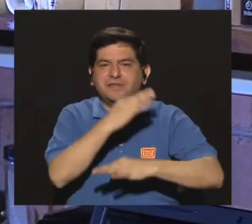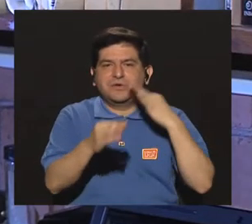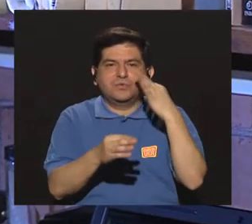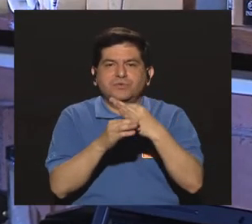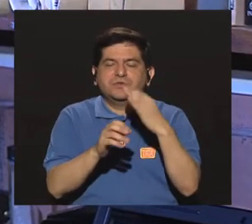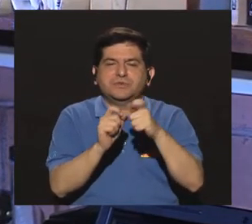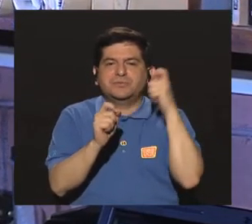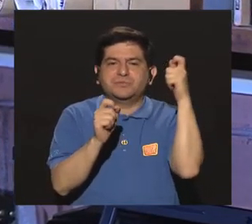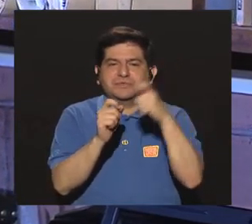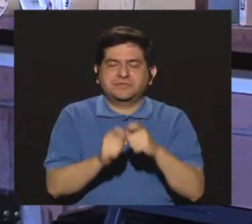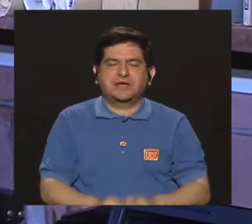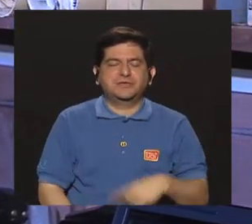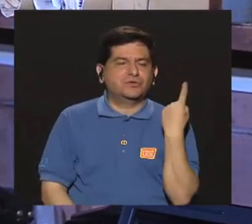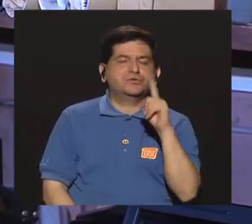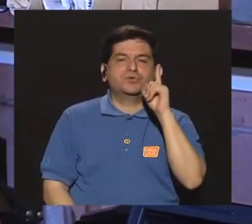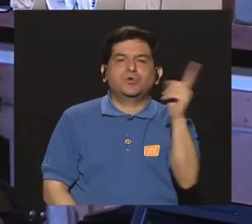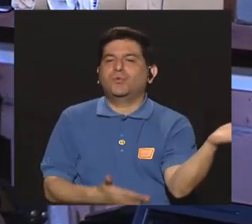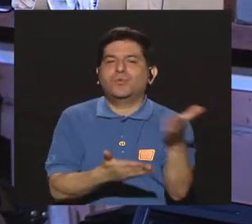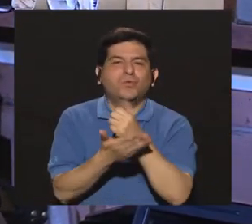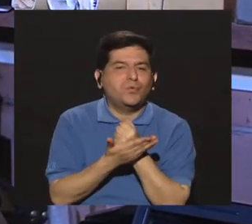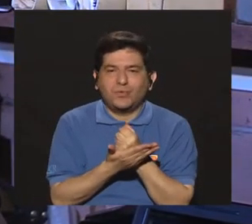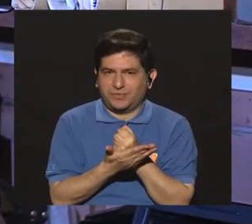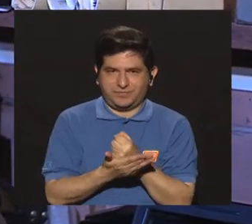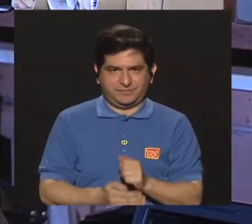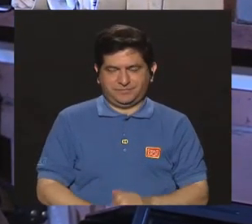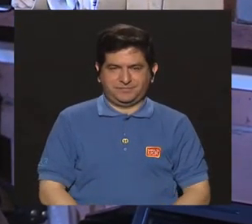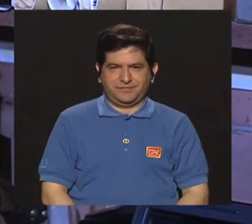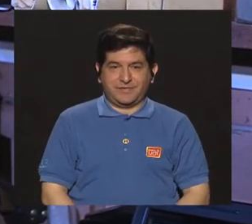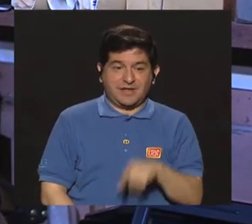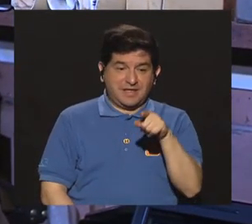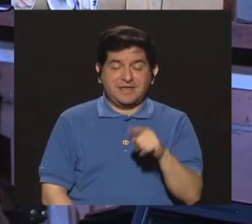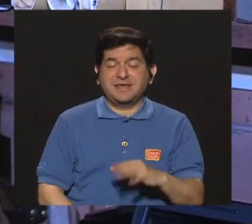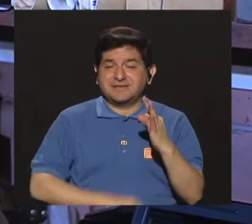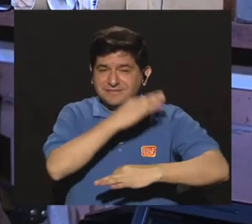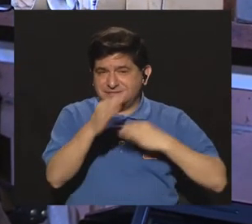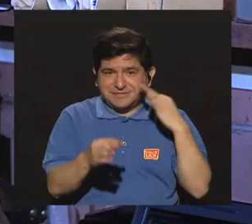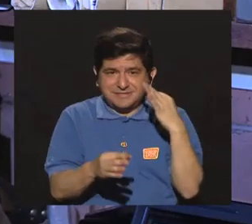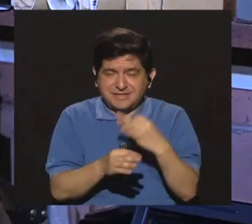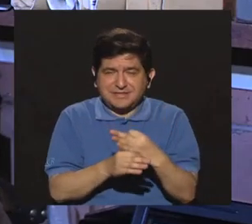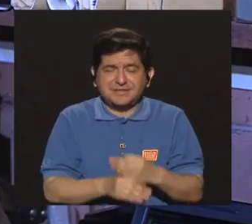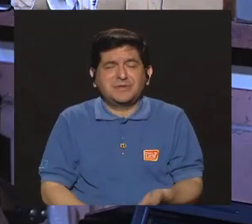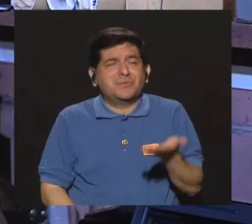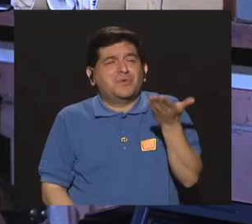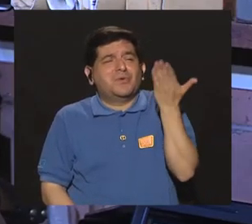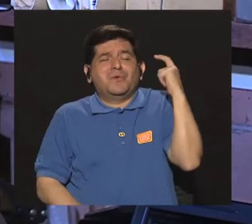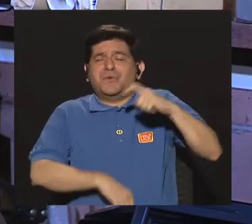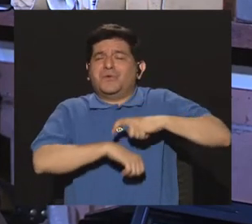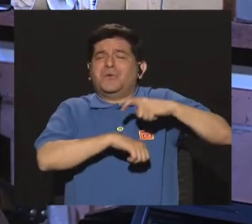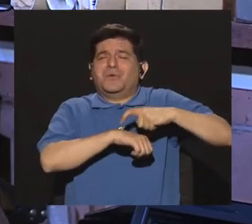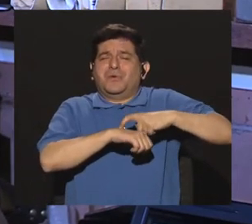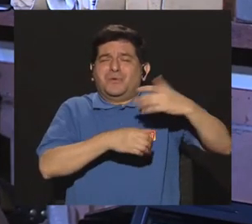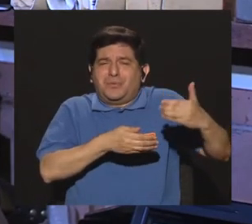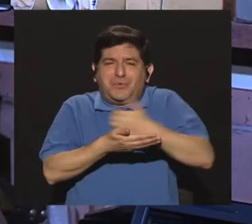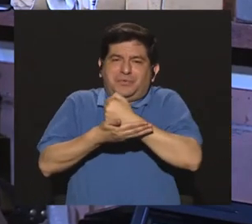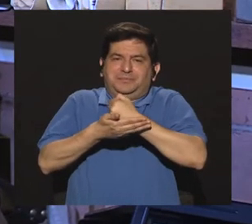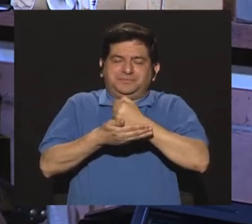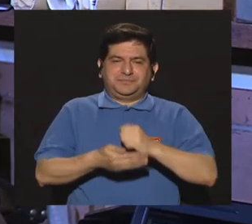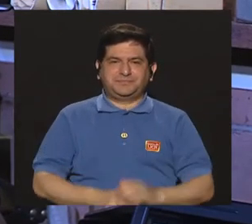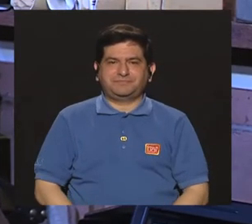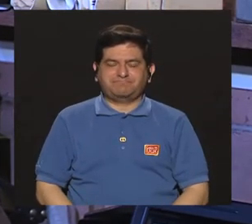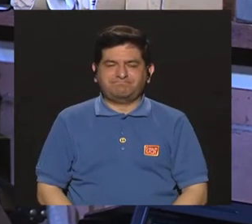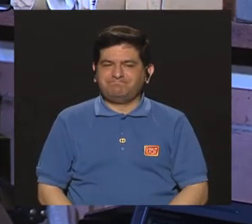o sea solamente hay un espécimen conectado y es son especímenes que se conectaron hace muchísimos años entonces no